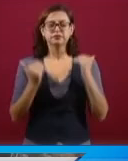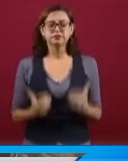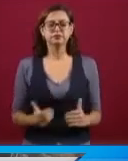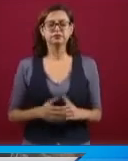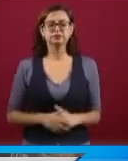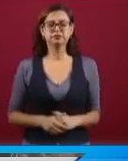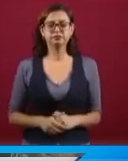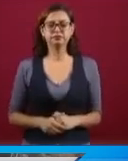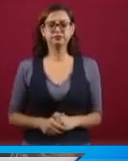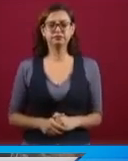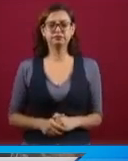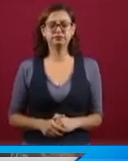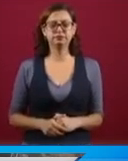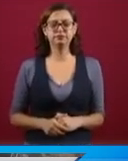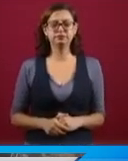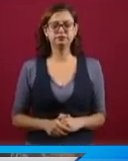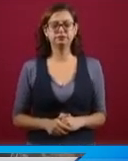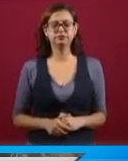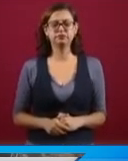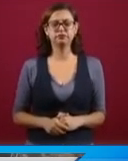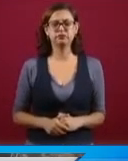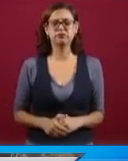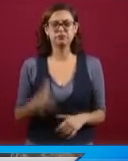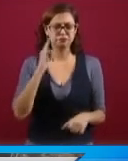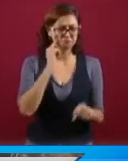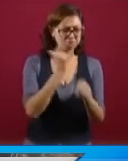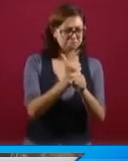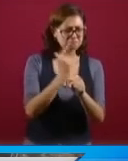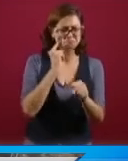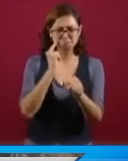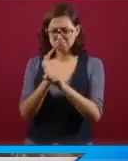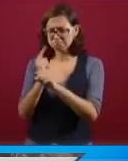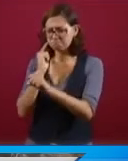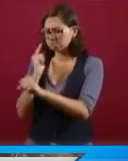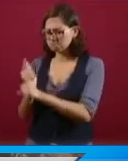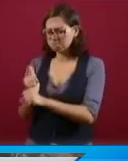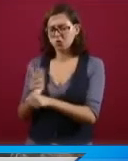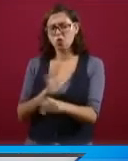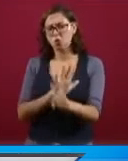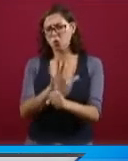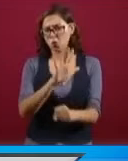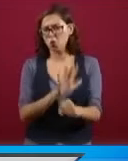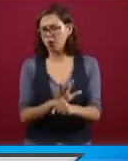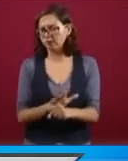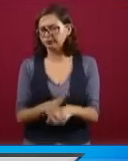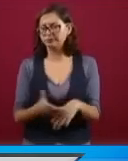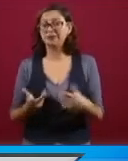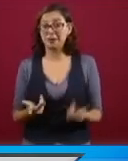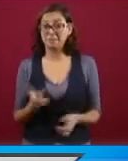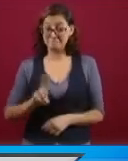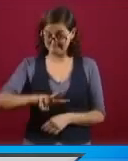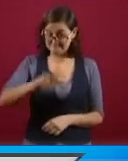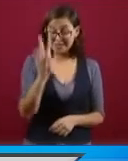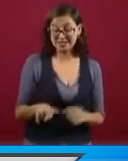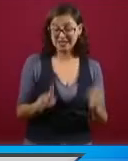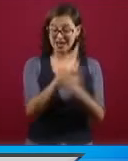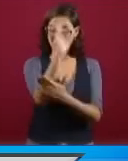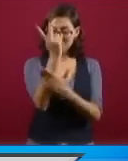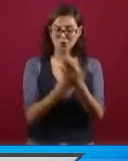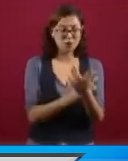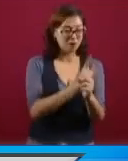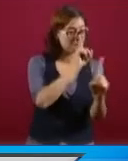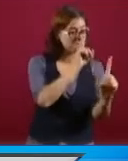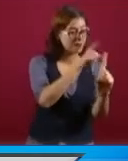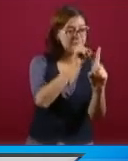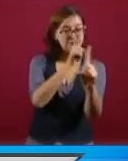Guerrero y Morelos se ha llevado a cabo el mayor avance. El avance a nivel nacional el día de hoy es del 30% y se le da prioridad a los inmuebles con